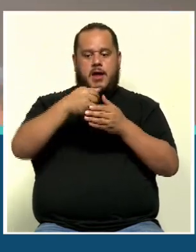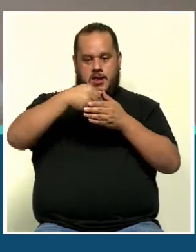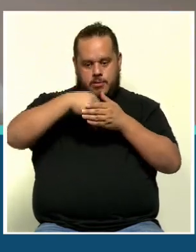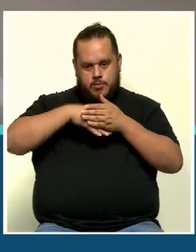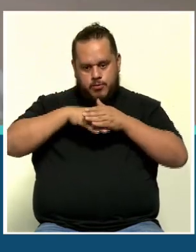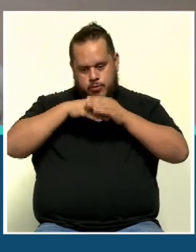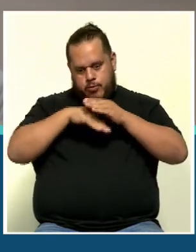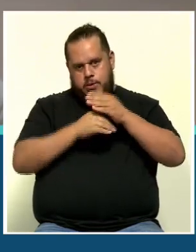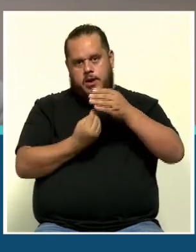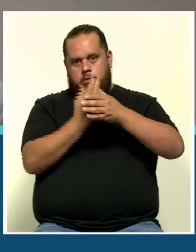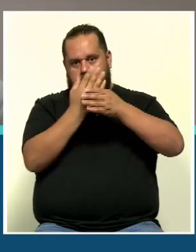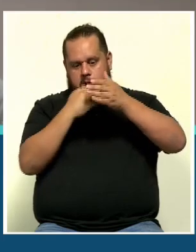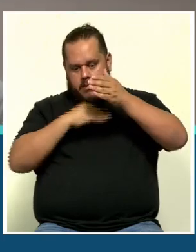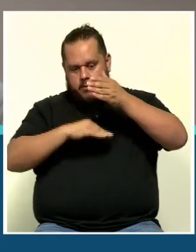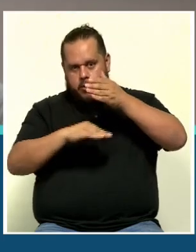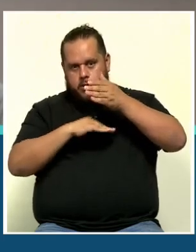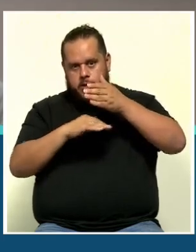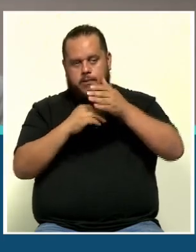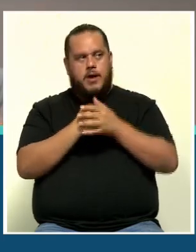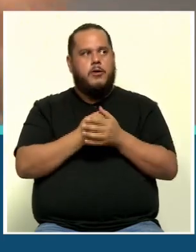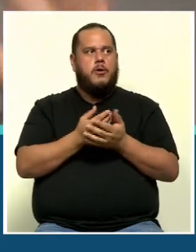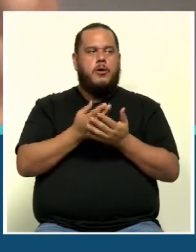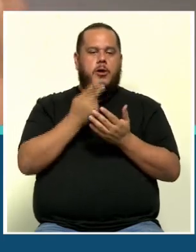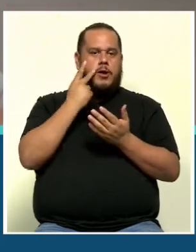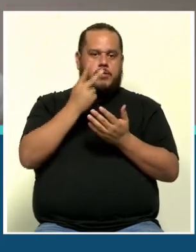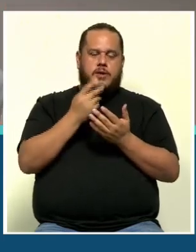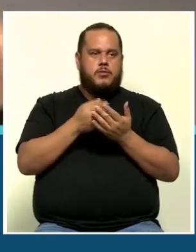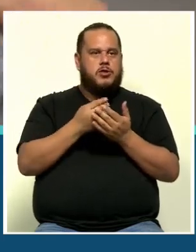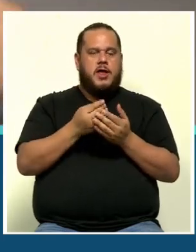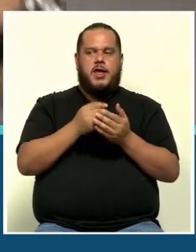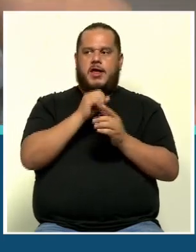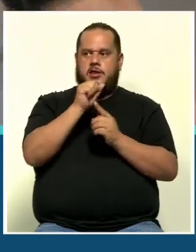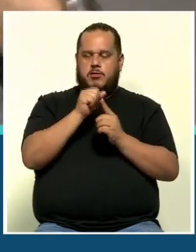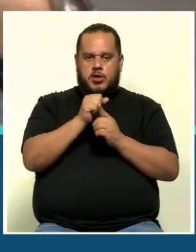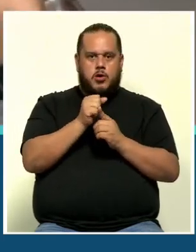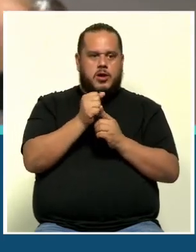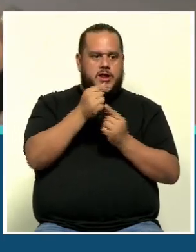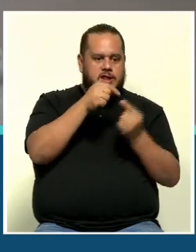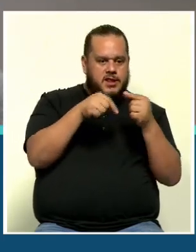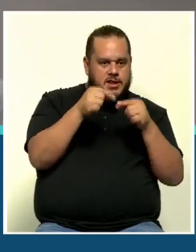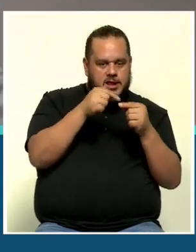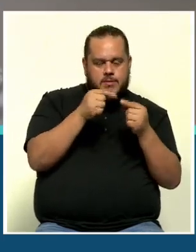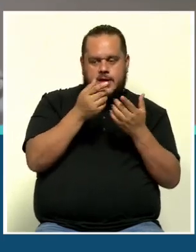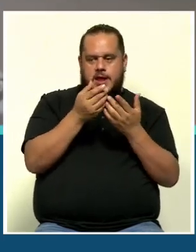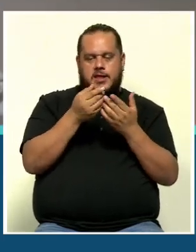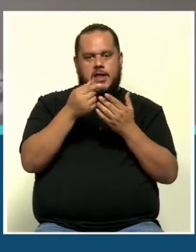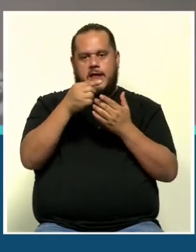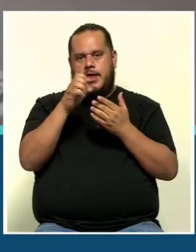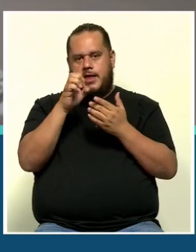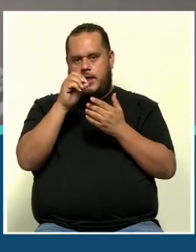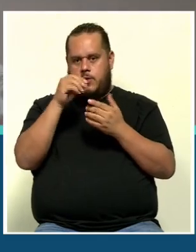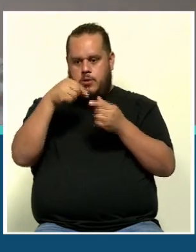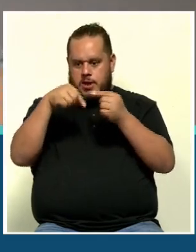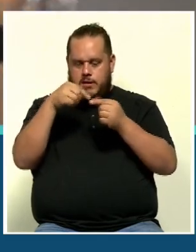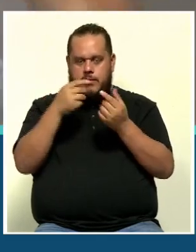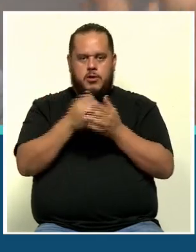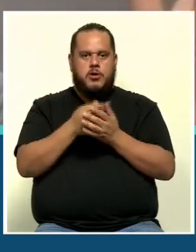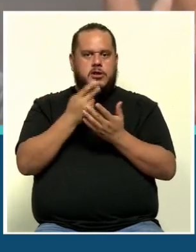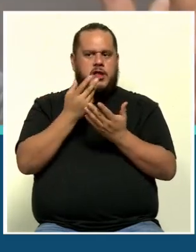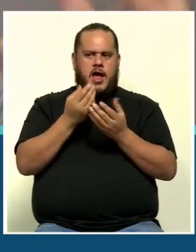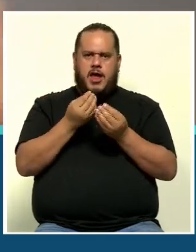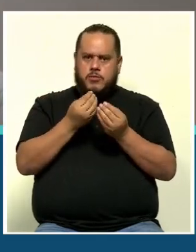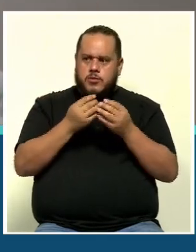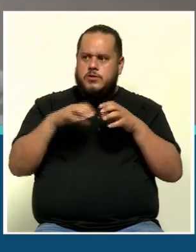volcán. Observamos señales geofísicos, geoquímicos, que hay algo que está ahí superficialmente. Hay